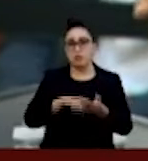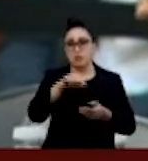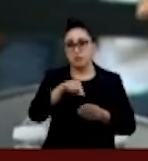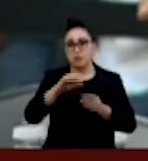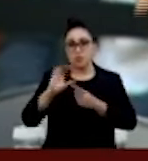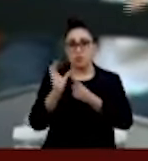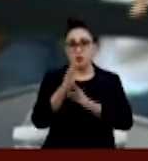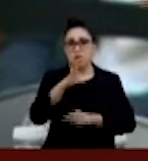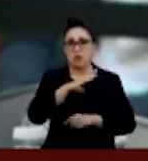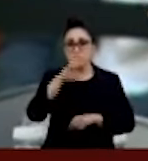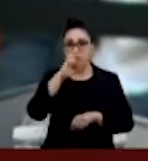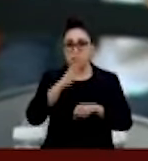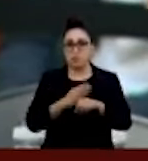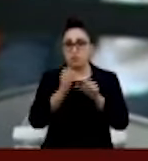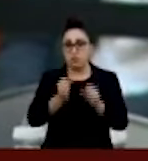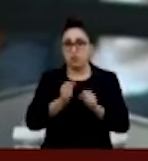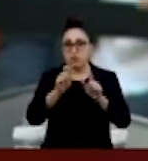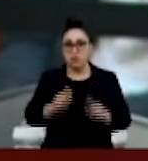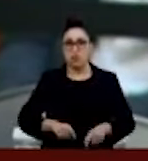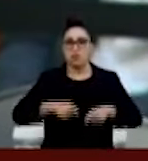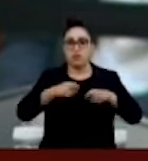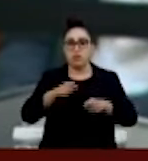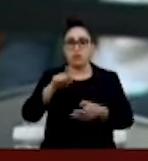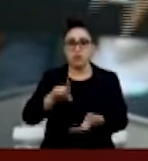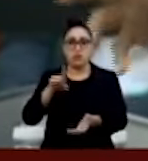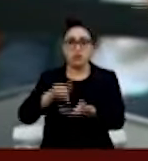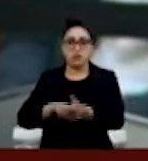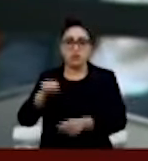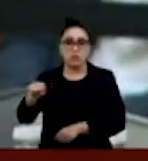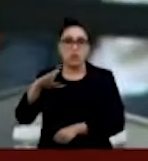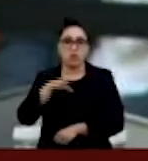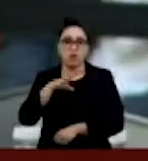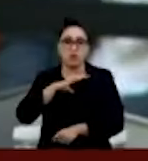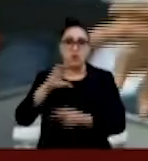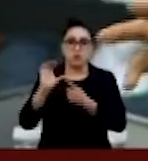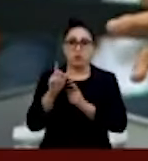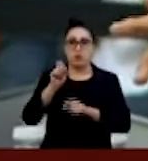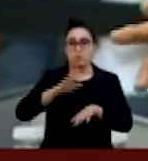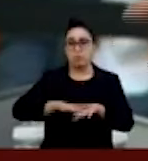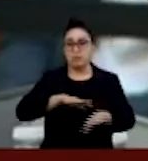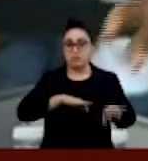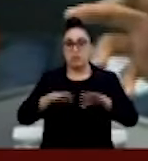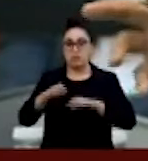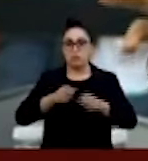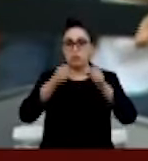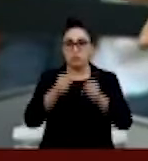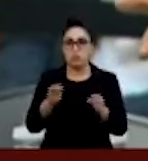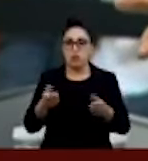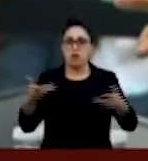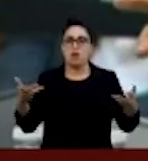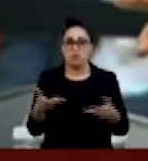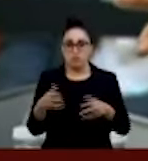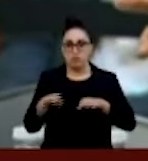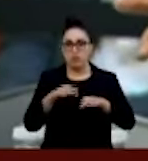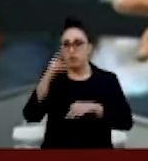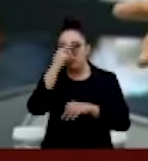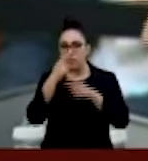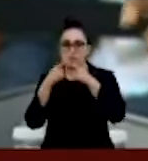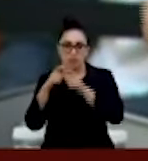responsabilidad esta comisión va a ser de las comisiones que más actividad va a tener actividad legislativa